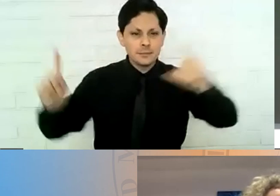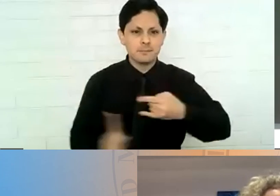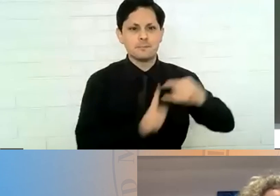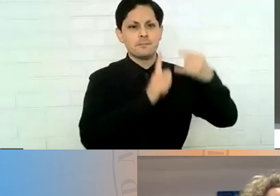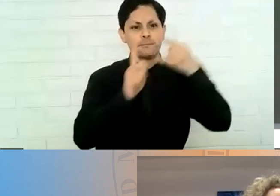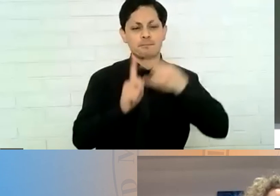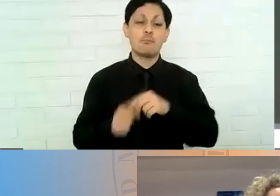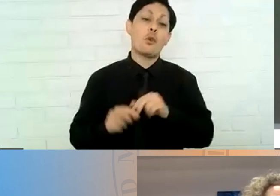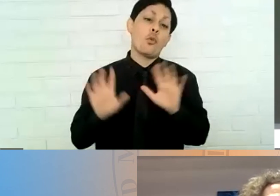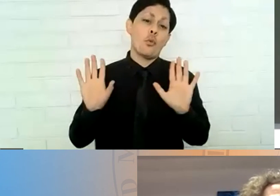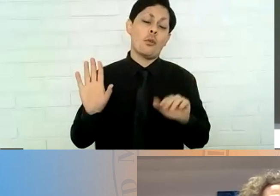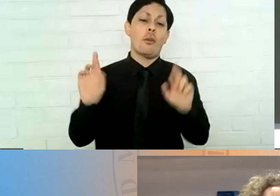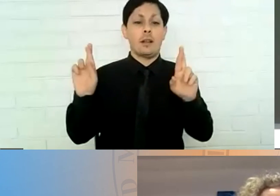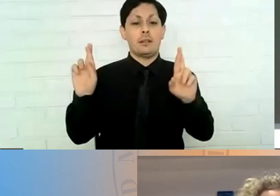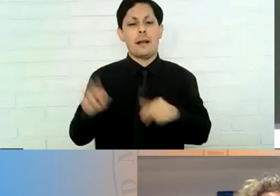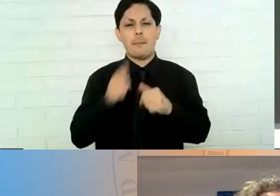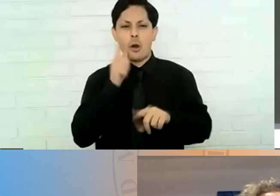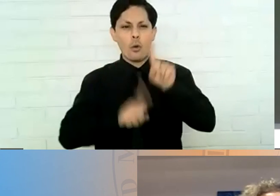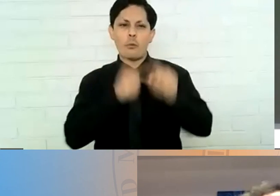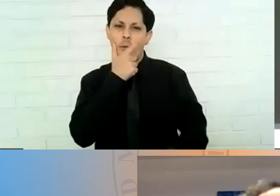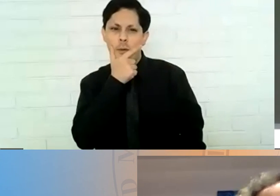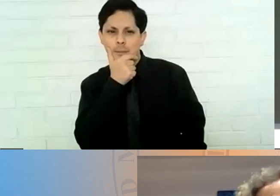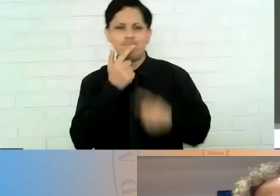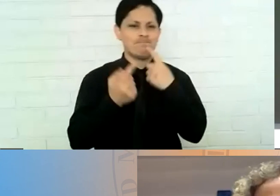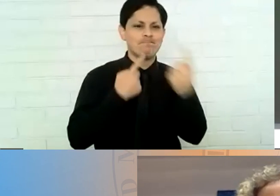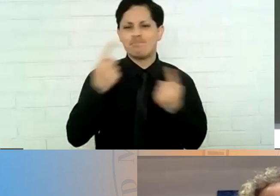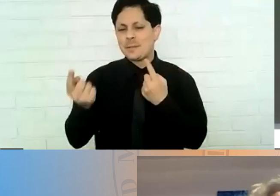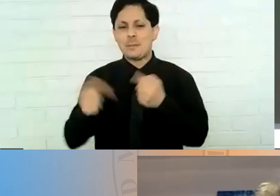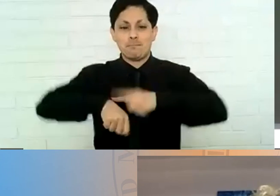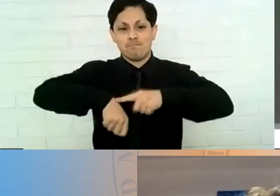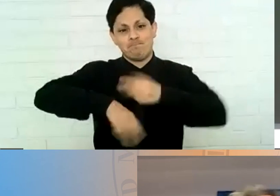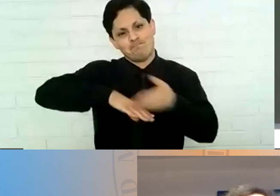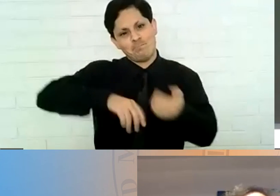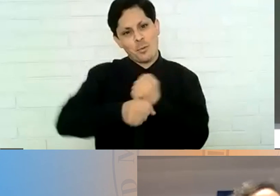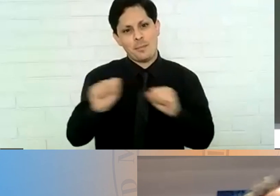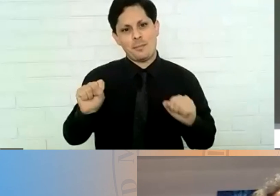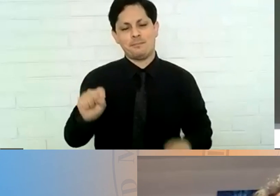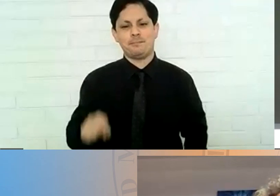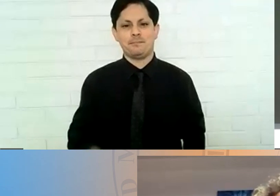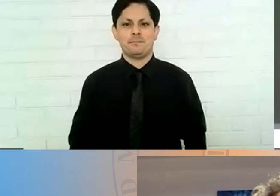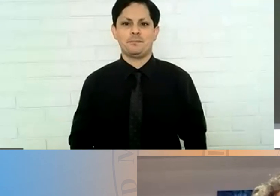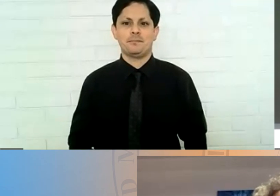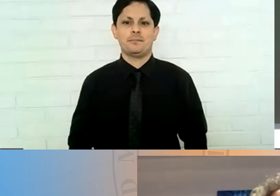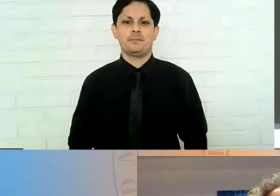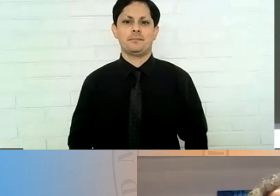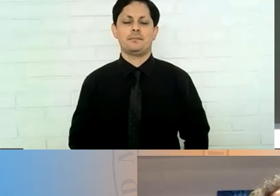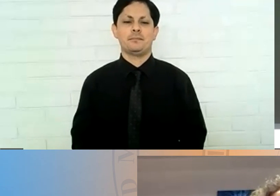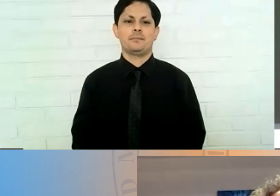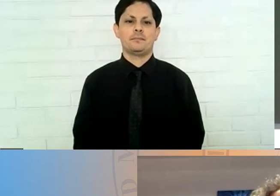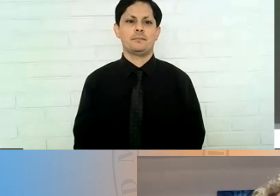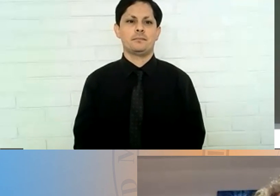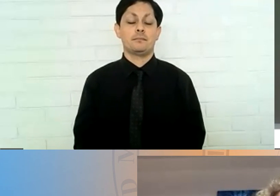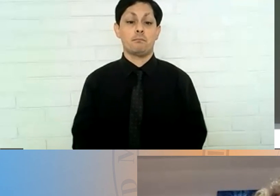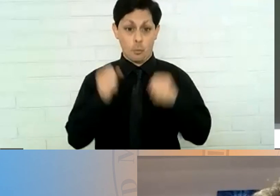más adelante, porque quedaron muchas preguntas todavía por ahí por hacer. Gracias. Y, También me despido, ¿puedo